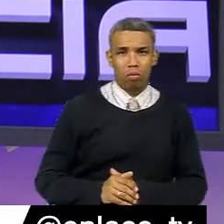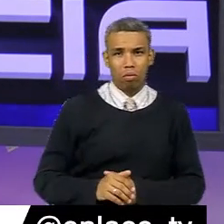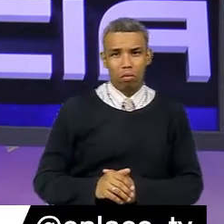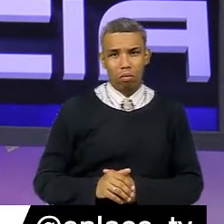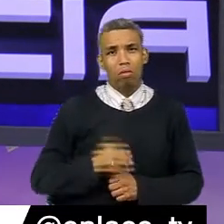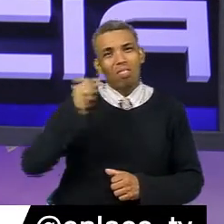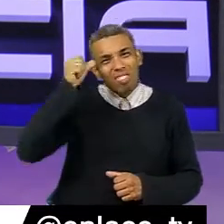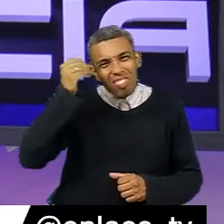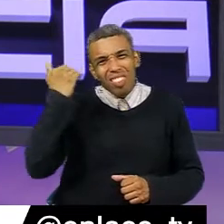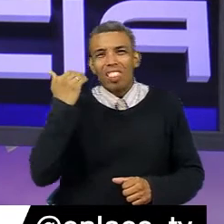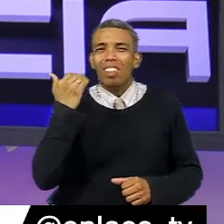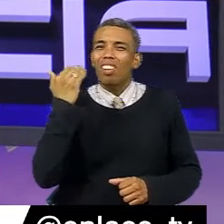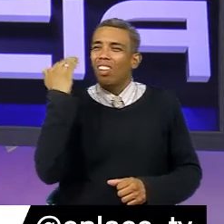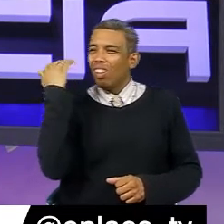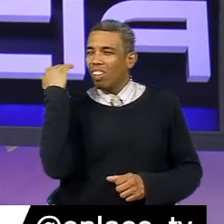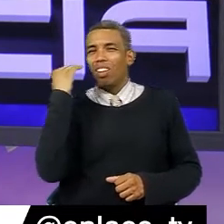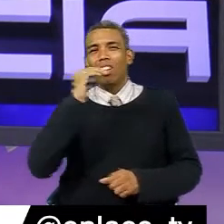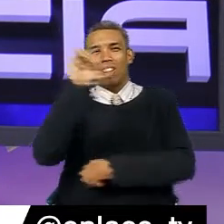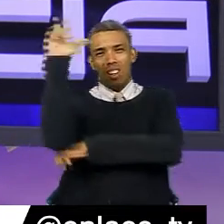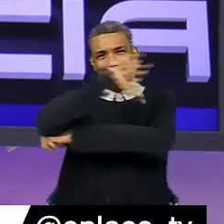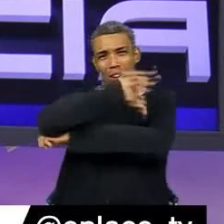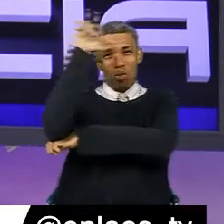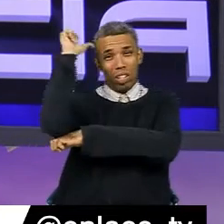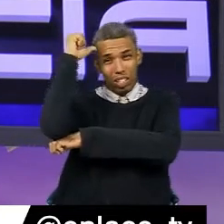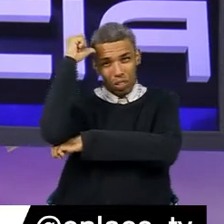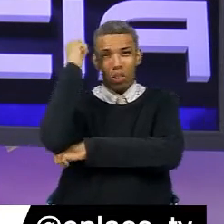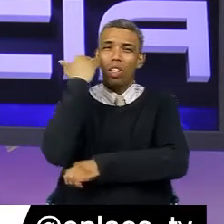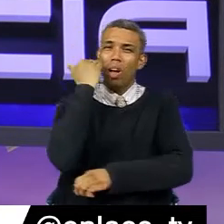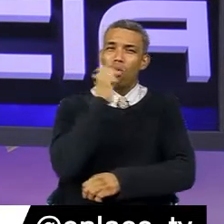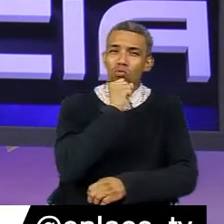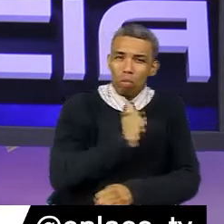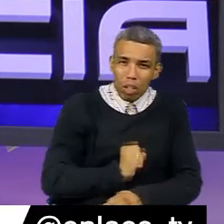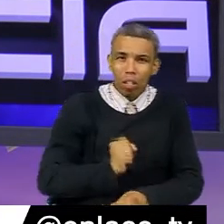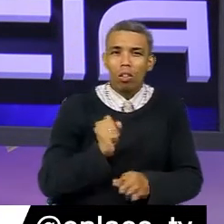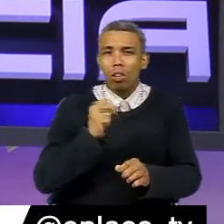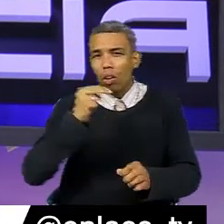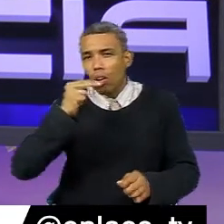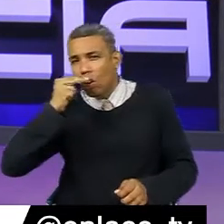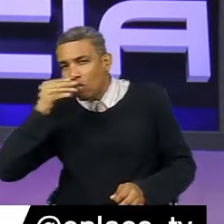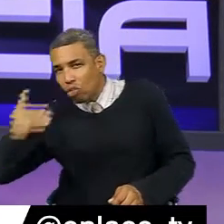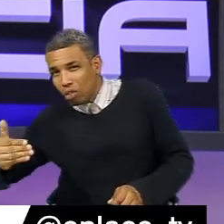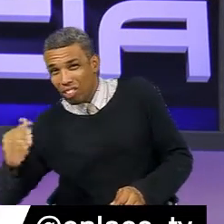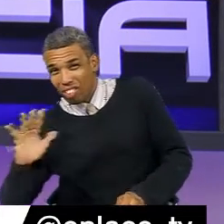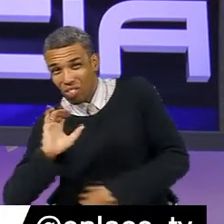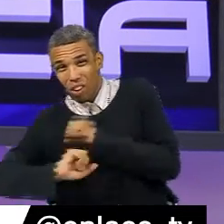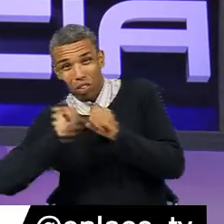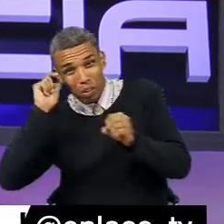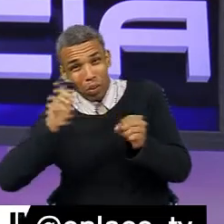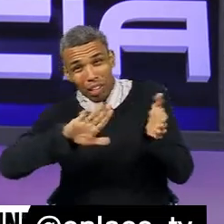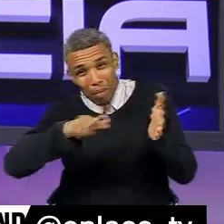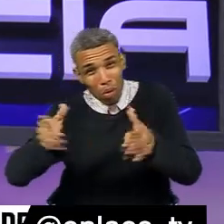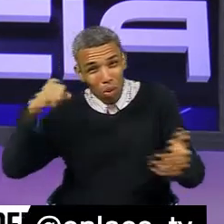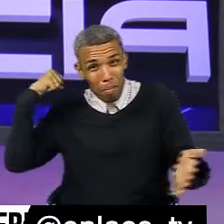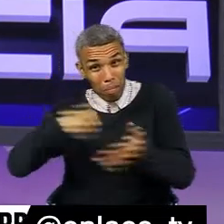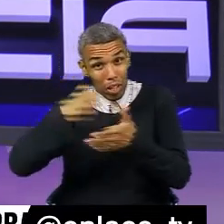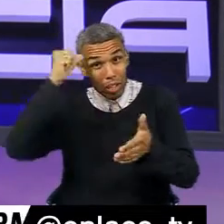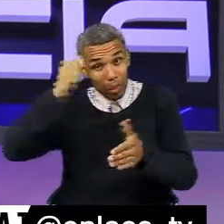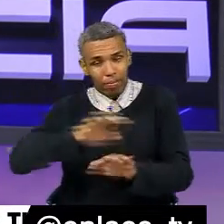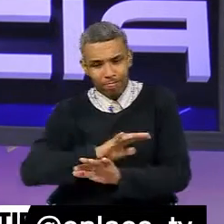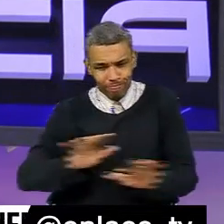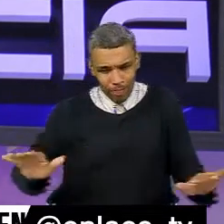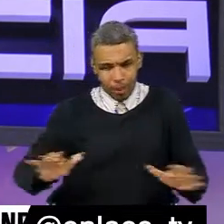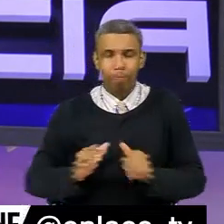años, víctimas del accidente de tránsito en la vereda Los Laureles el pasado domingo. Allí en el lugar se encuentra nuestra periodista Carol Sarmiento, quien se